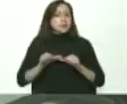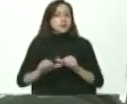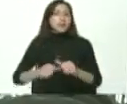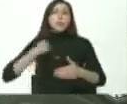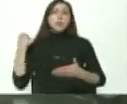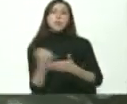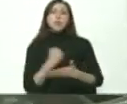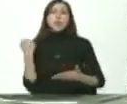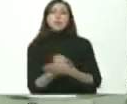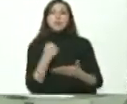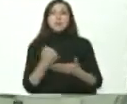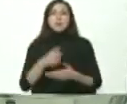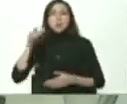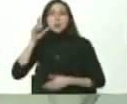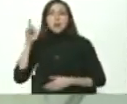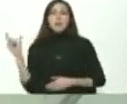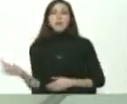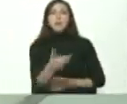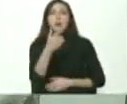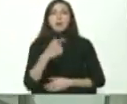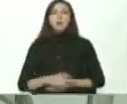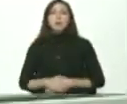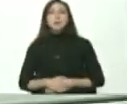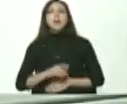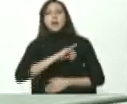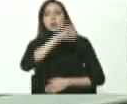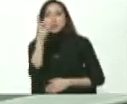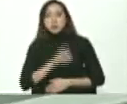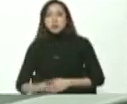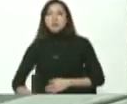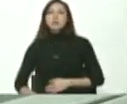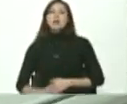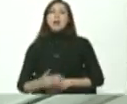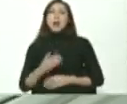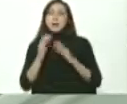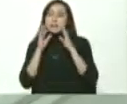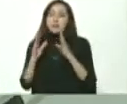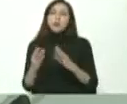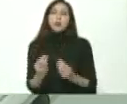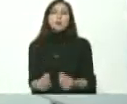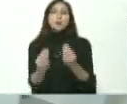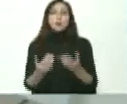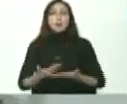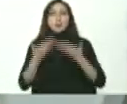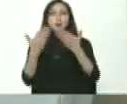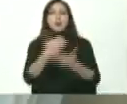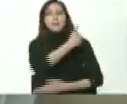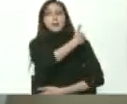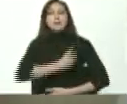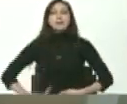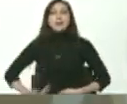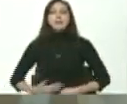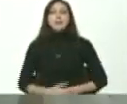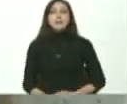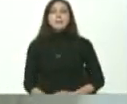venciendo desde este pueblo noble de la frontera. Se le quiere, presidente. Mil bendiciones para usted.